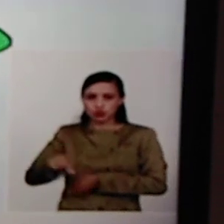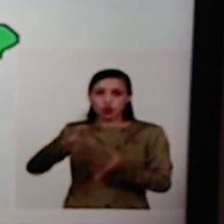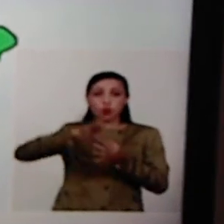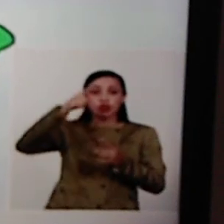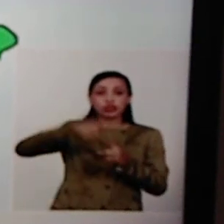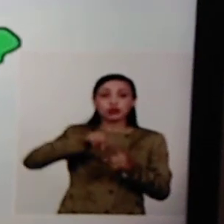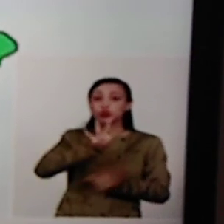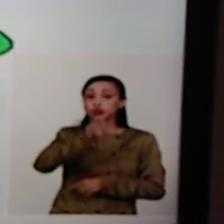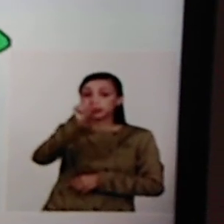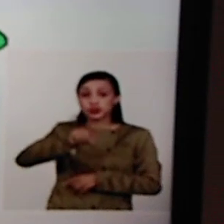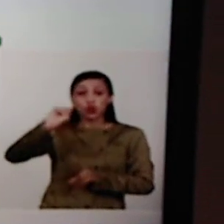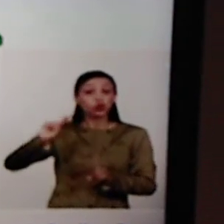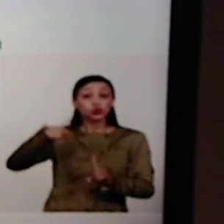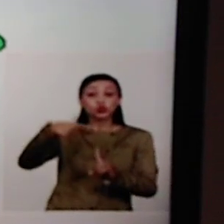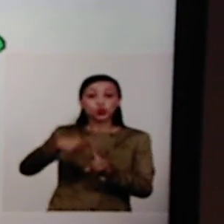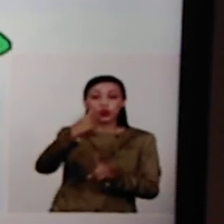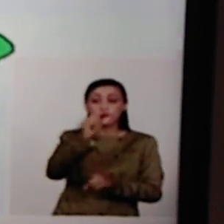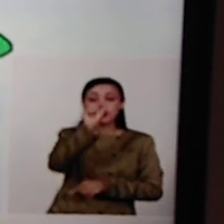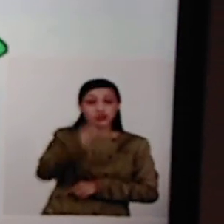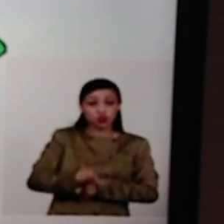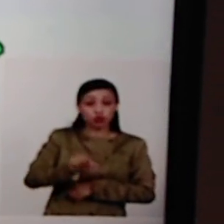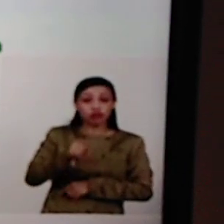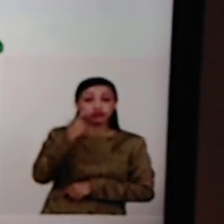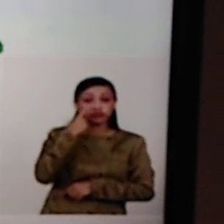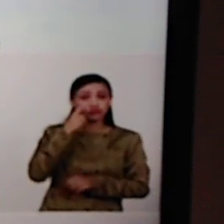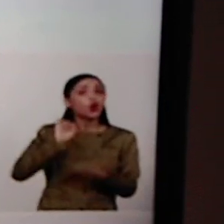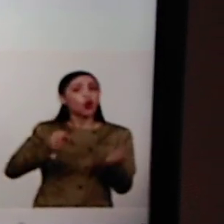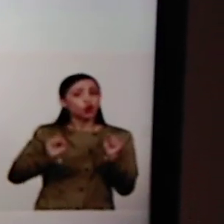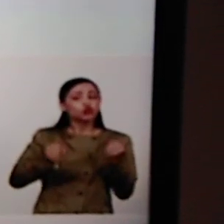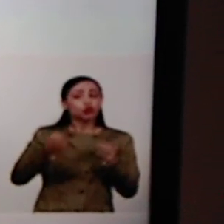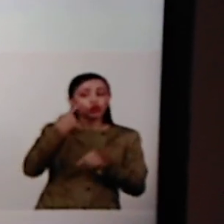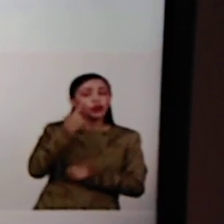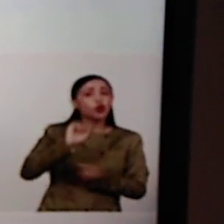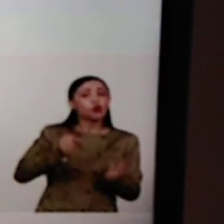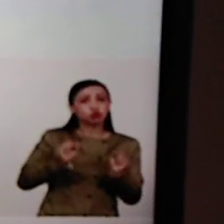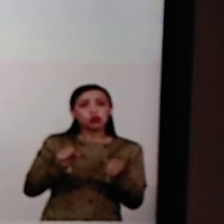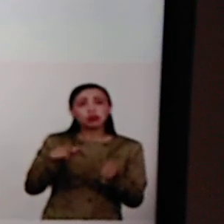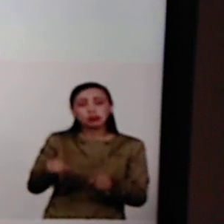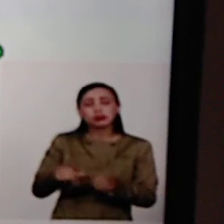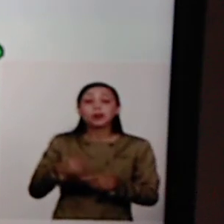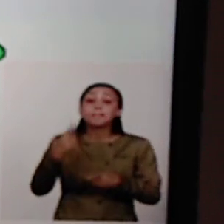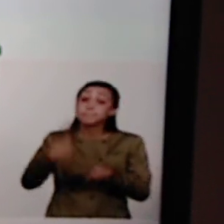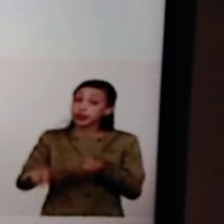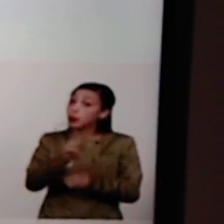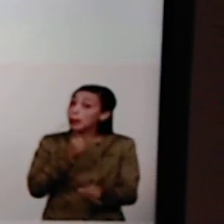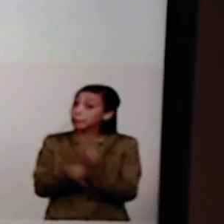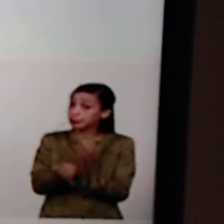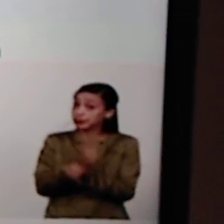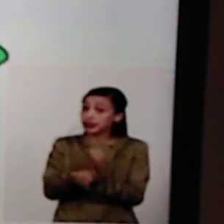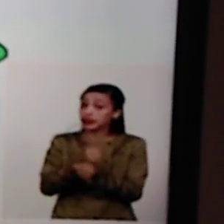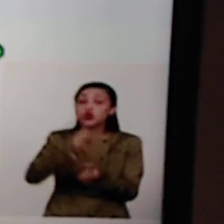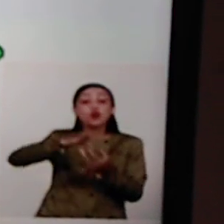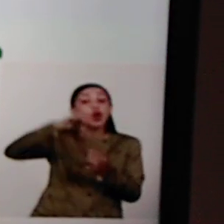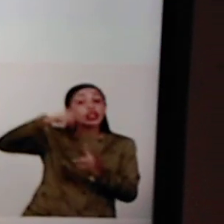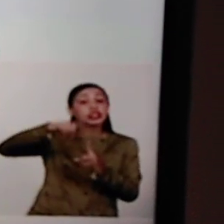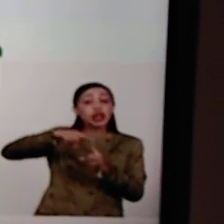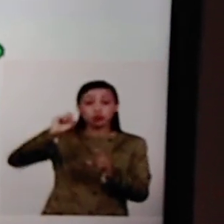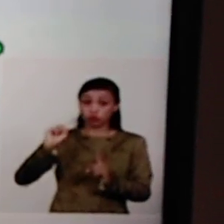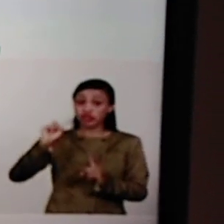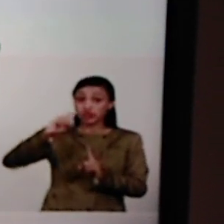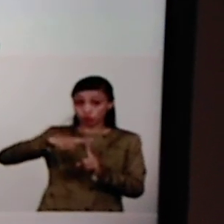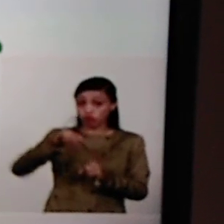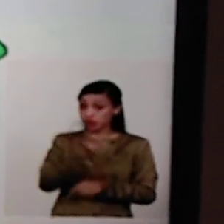Las Tunas con 1, evidente control de la transmisión, sin dejar de tener riesgo Guantánamo y Las Tunas. Granma, después